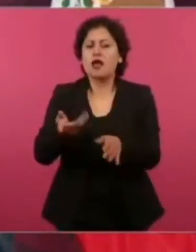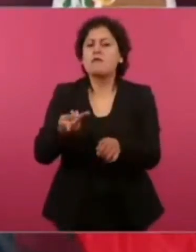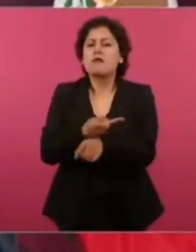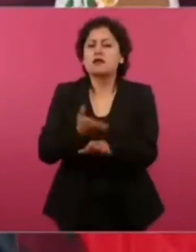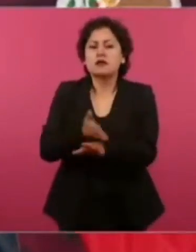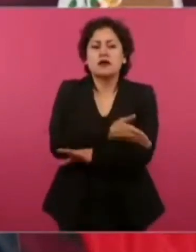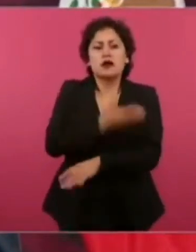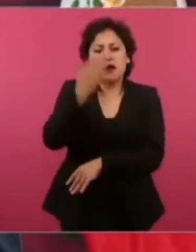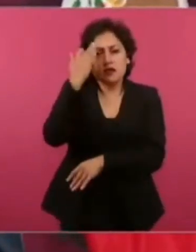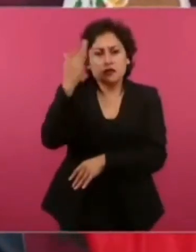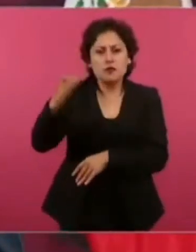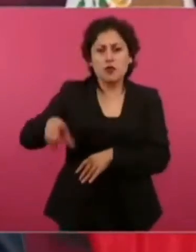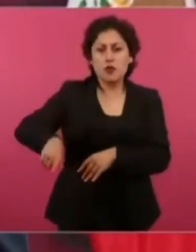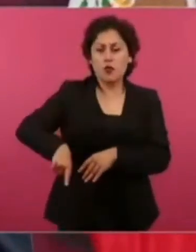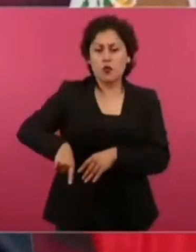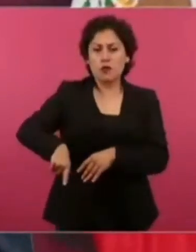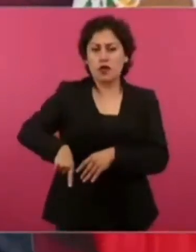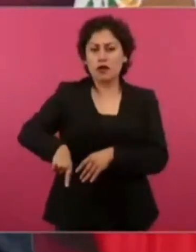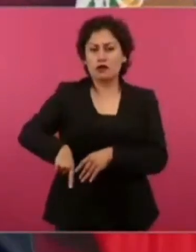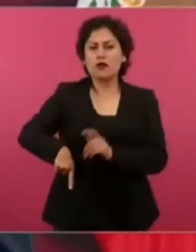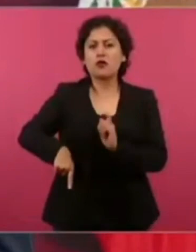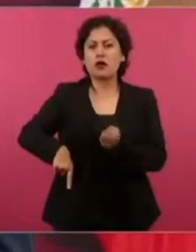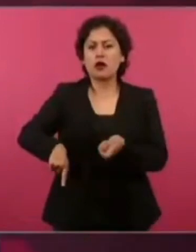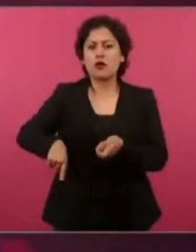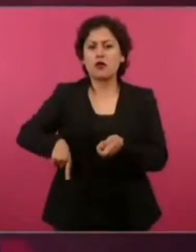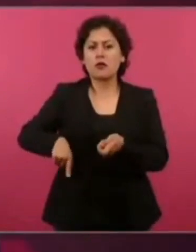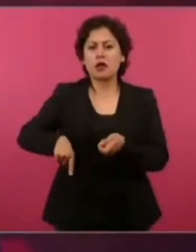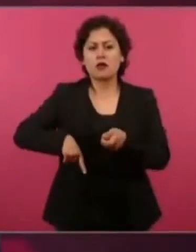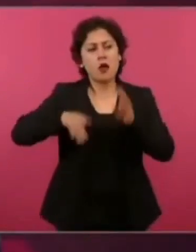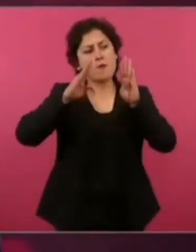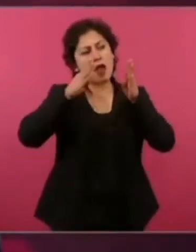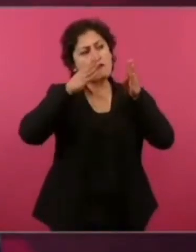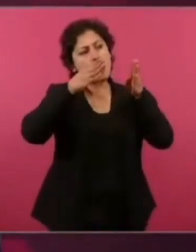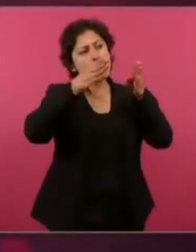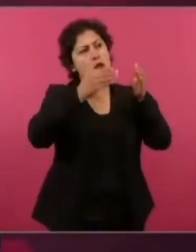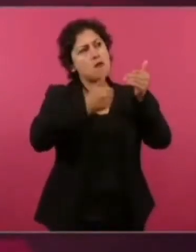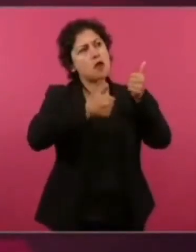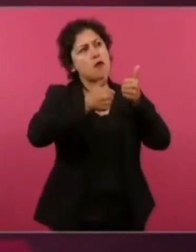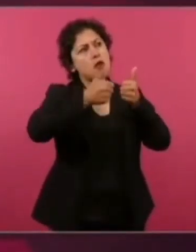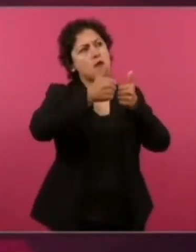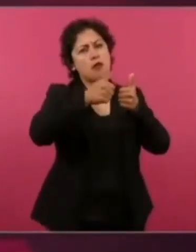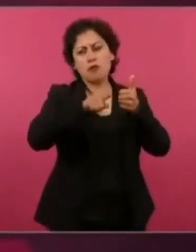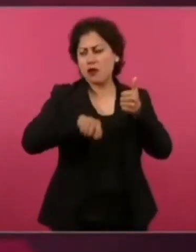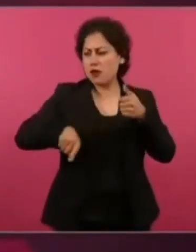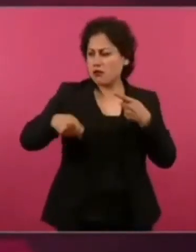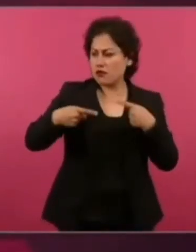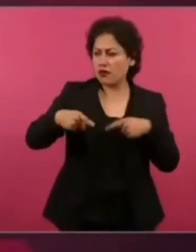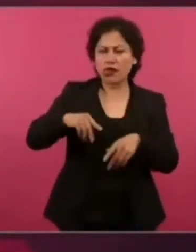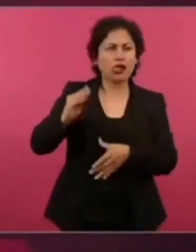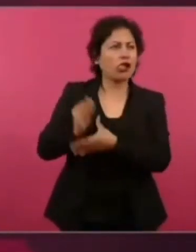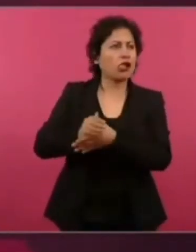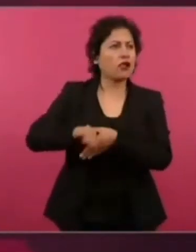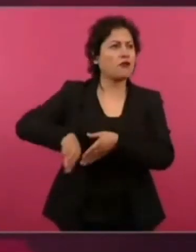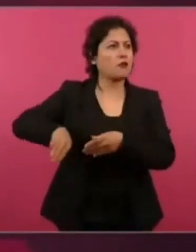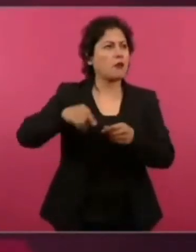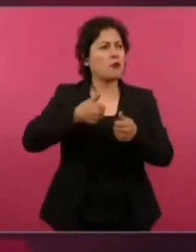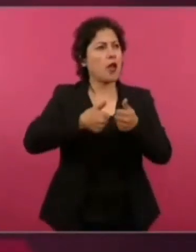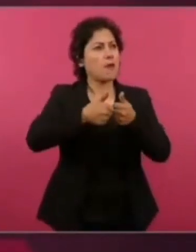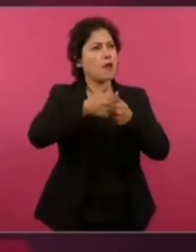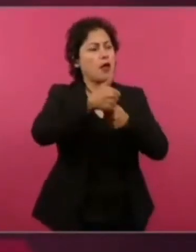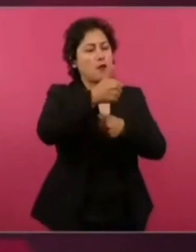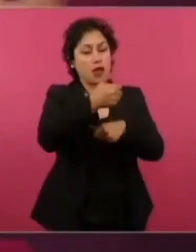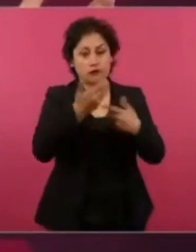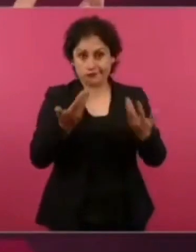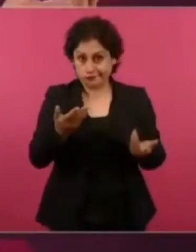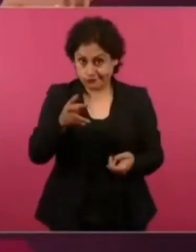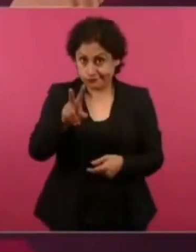rapaz y olvidaron por completo al pueblo. Entonces, ¿qué le dejaron a la gente? Que